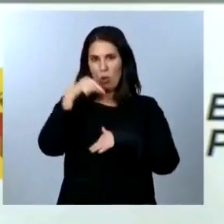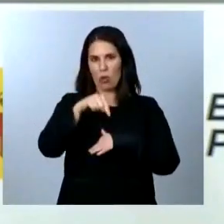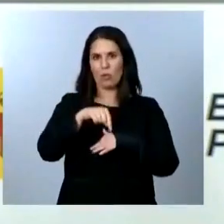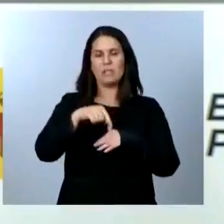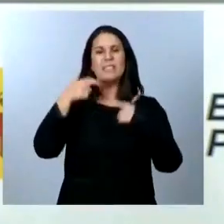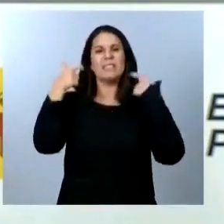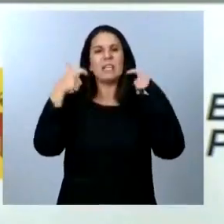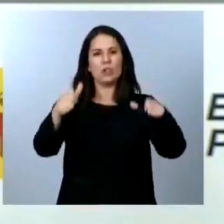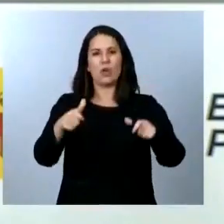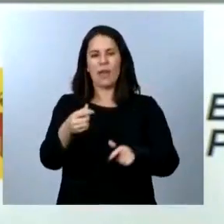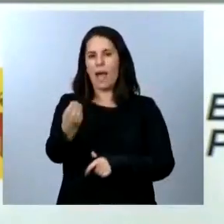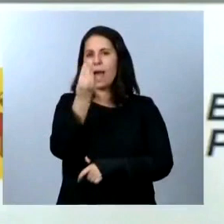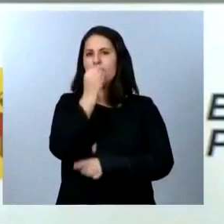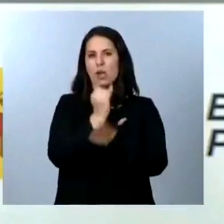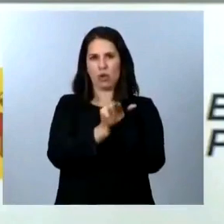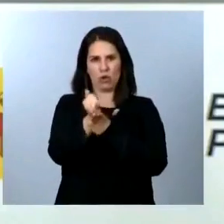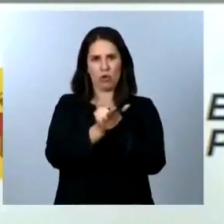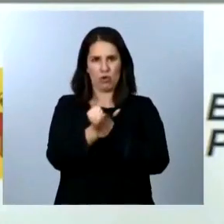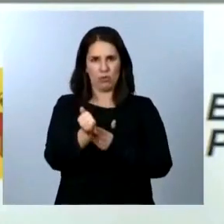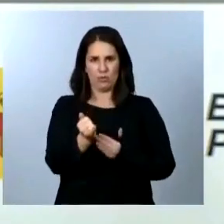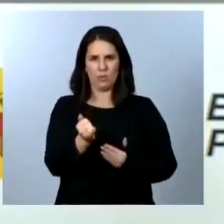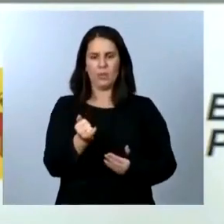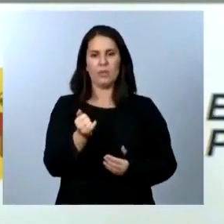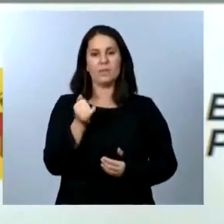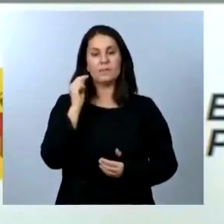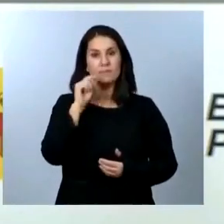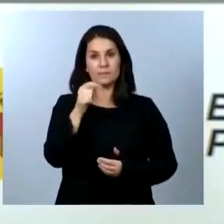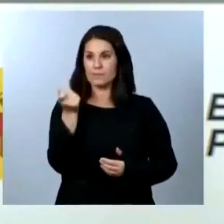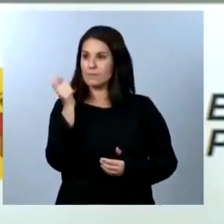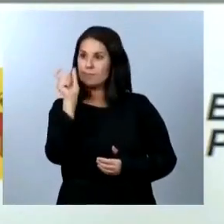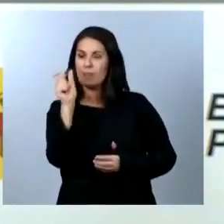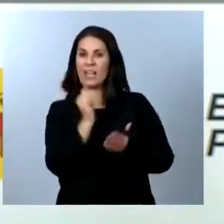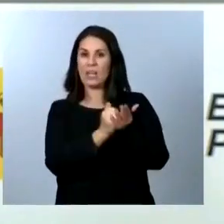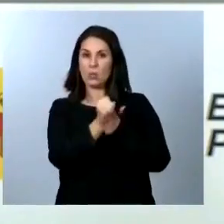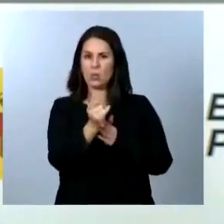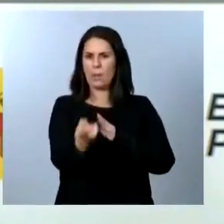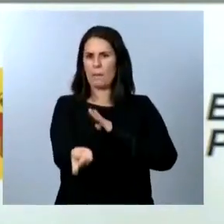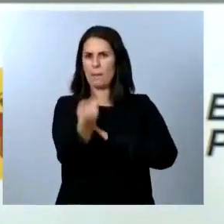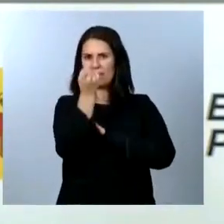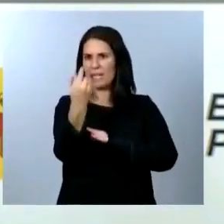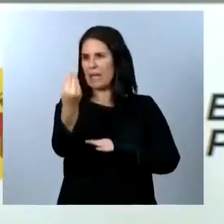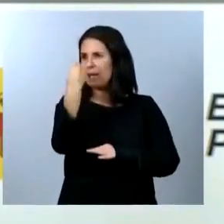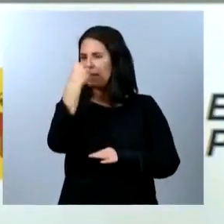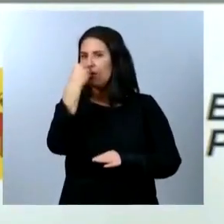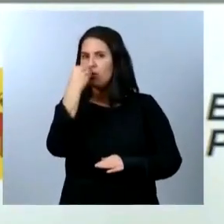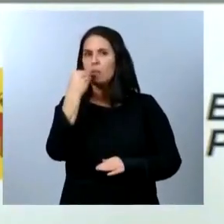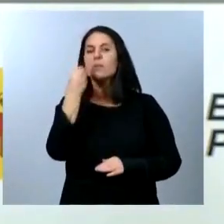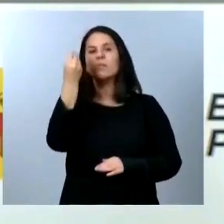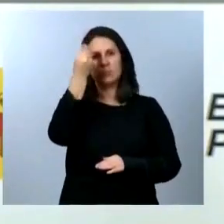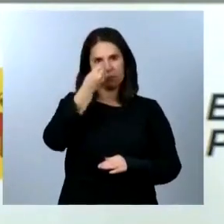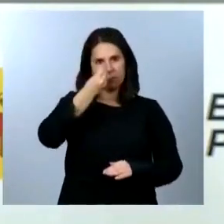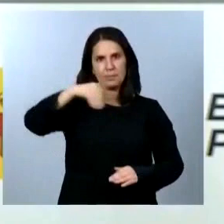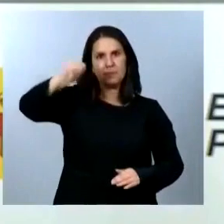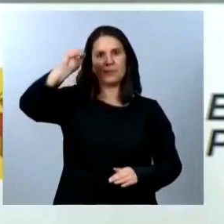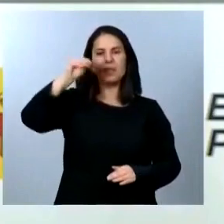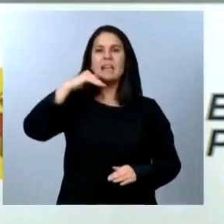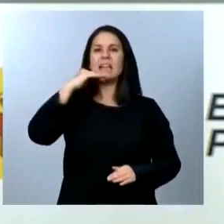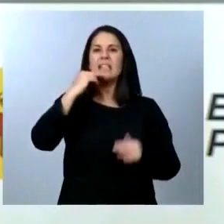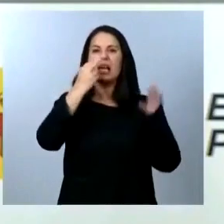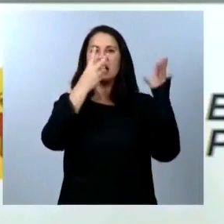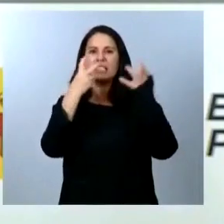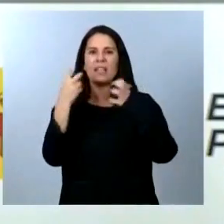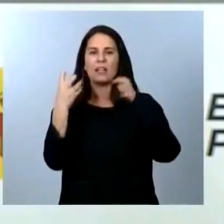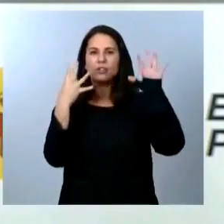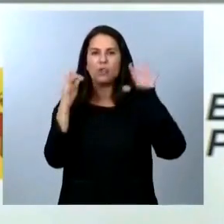agroindustria. Pues bien, las partidas para la agricultura, para la pesca, para la alimentación, se van a incrementar en casi 790 millones de